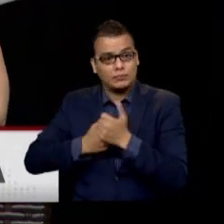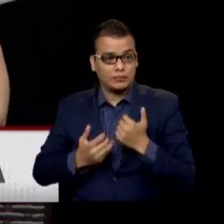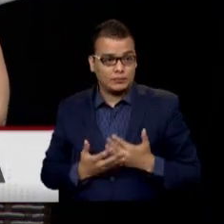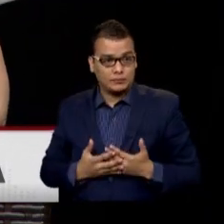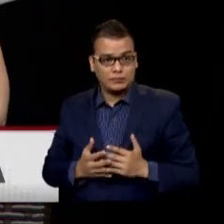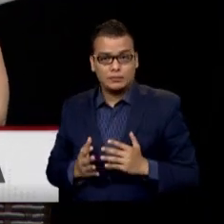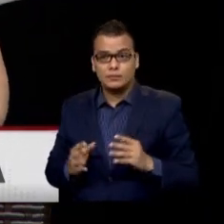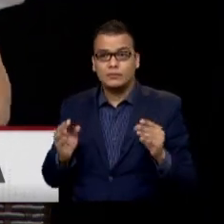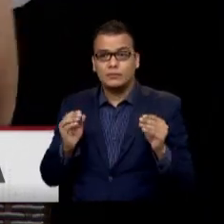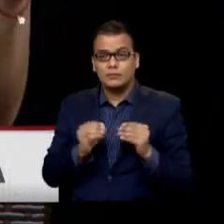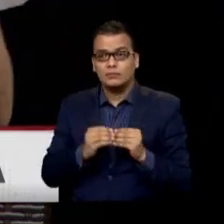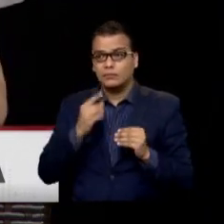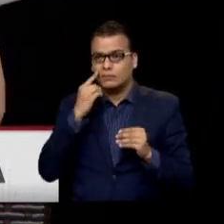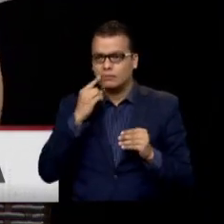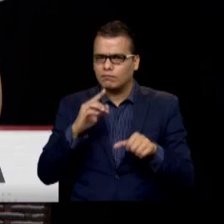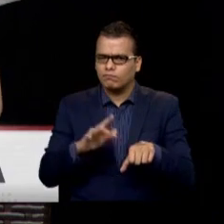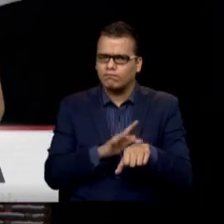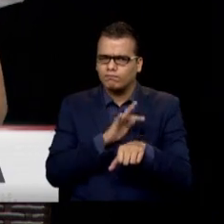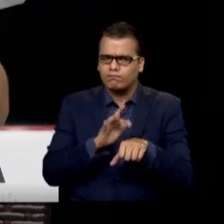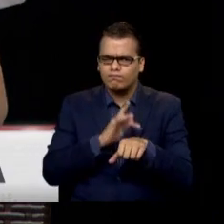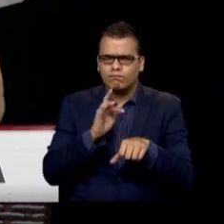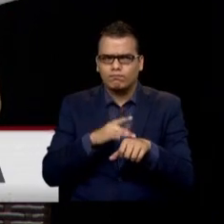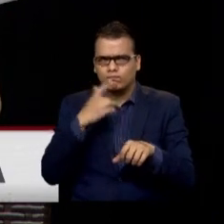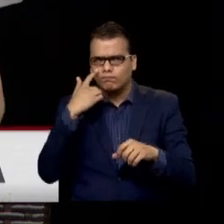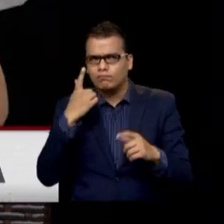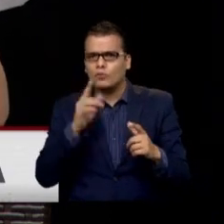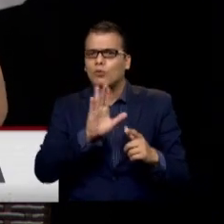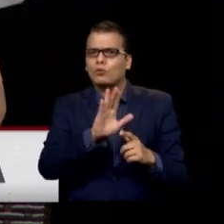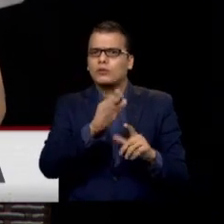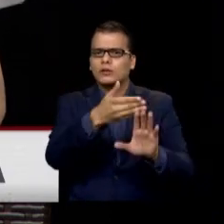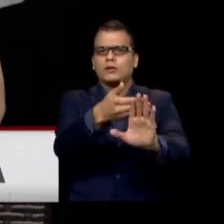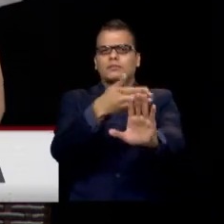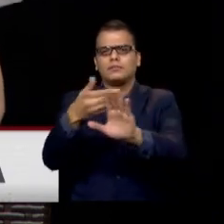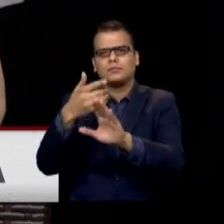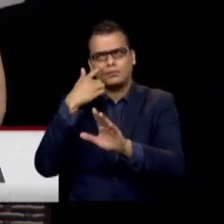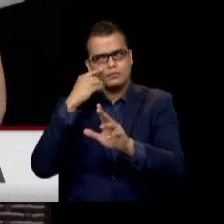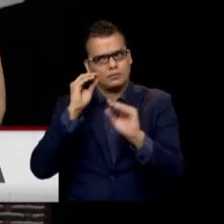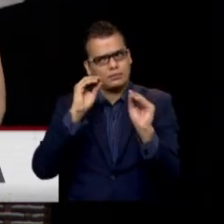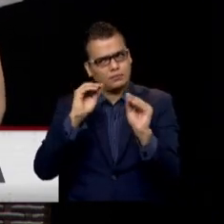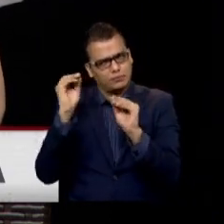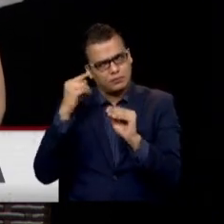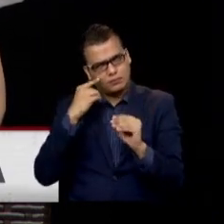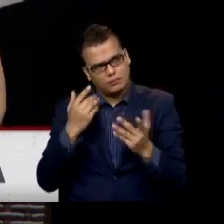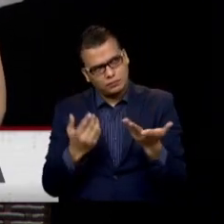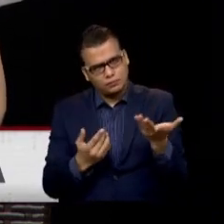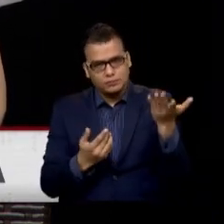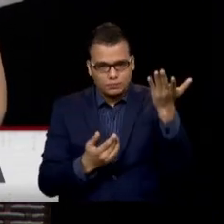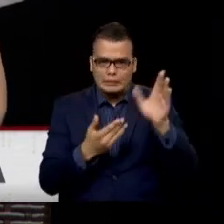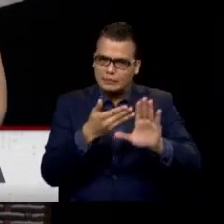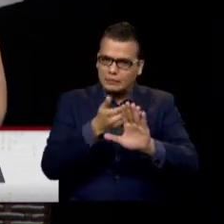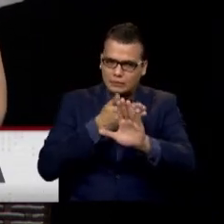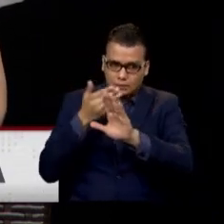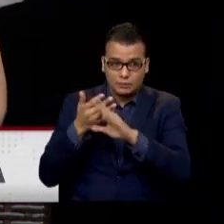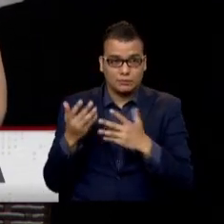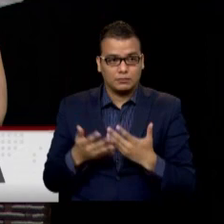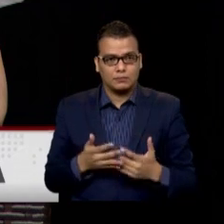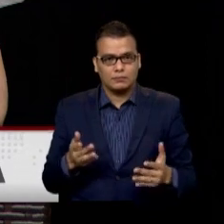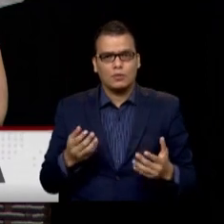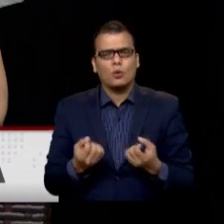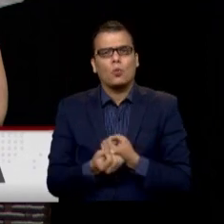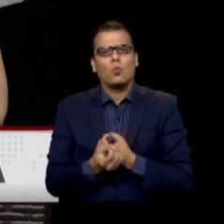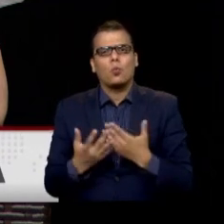una sensibilización a las personas y tratando de medir el distanciamiento, de educar, de enseñar. Estamos en este momento en